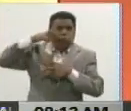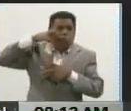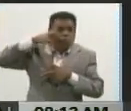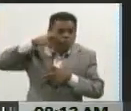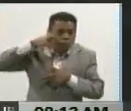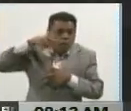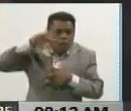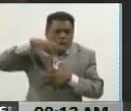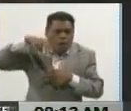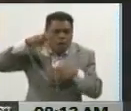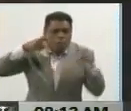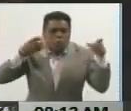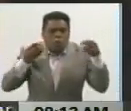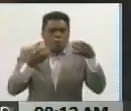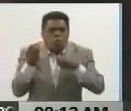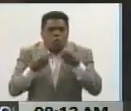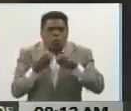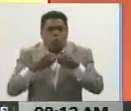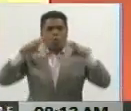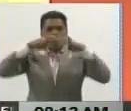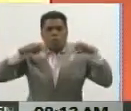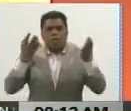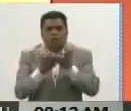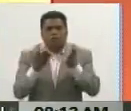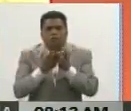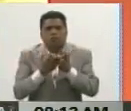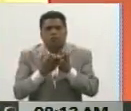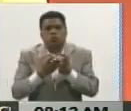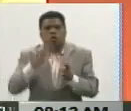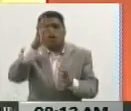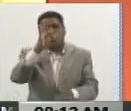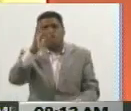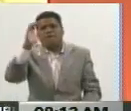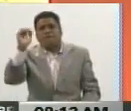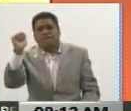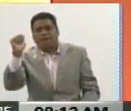Con esos datos, más un estudio hecho por la FAO, que arroja